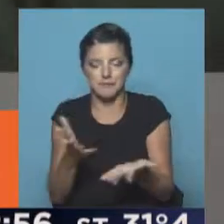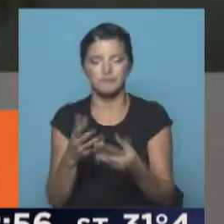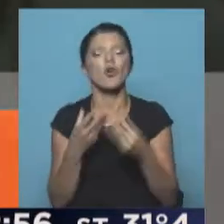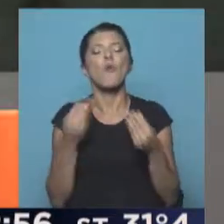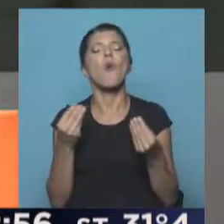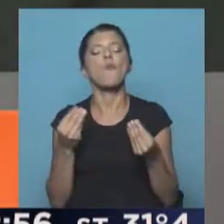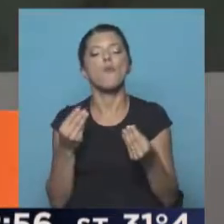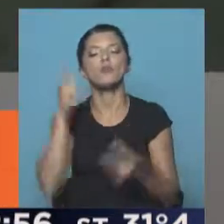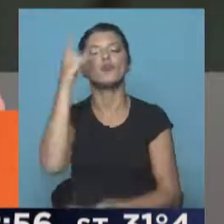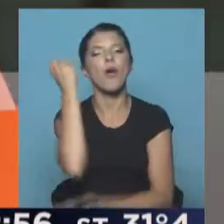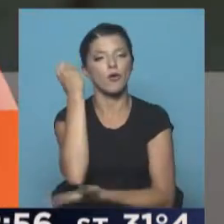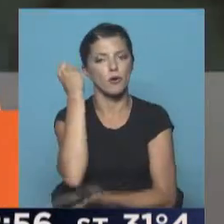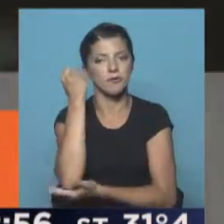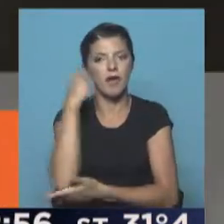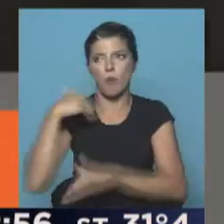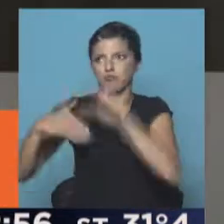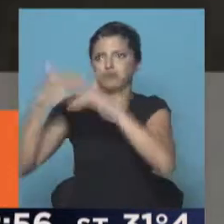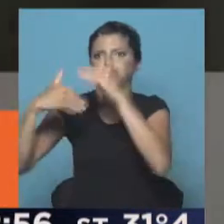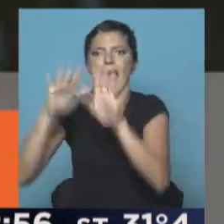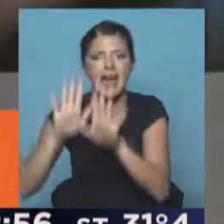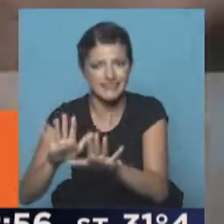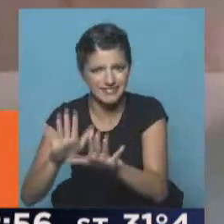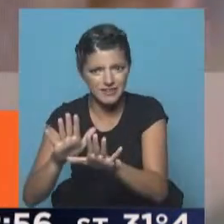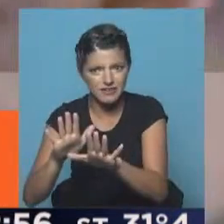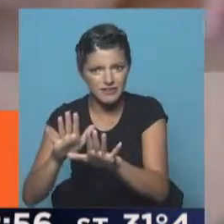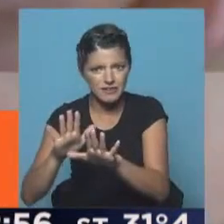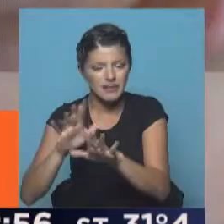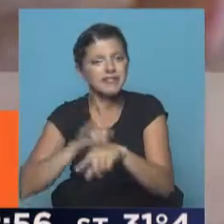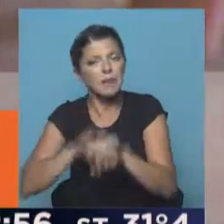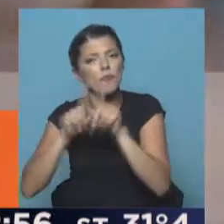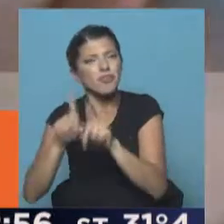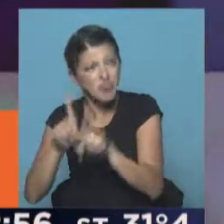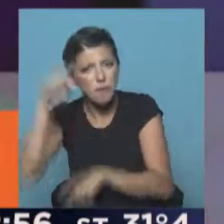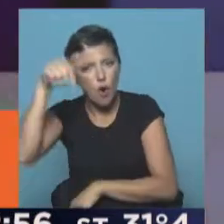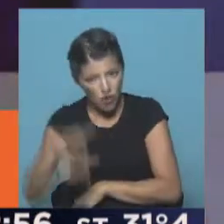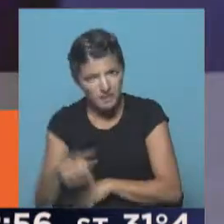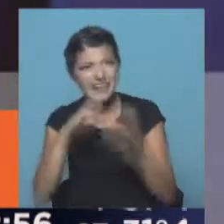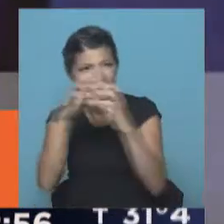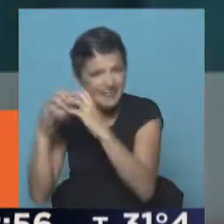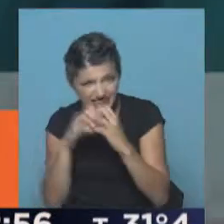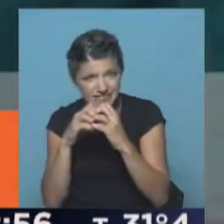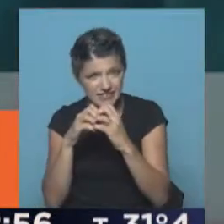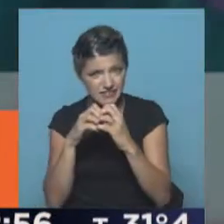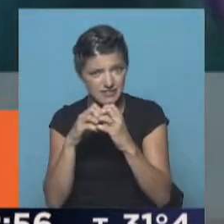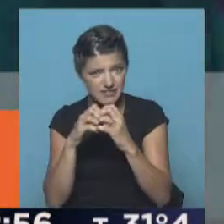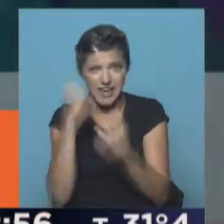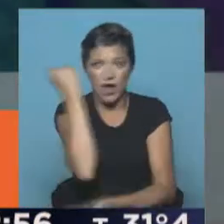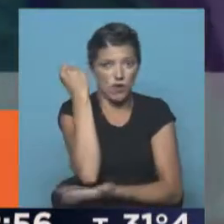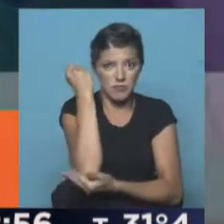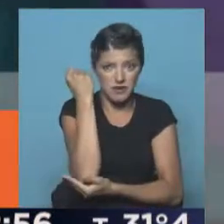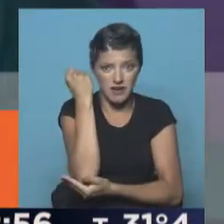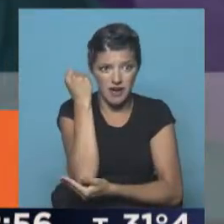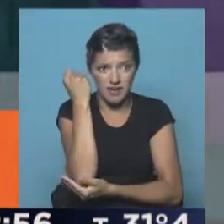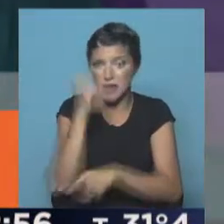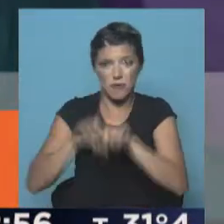economía italiana haya crecido de la manera en que creció, siga siendo todavía hoy en crisis la economía que es, pese a la política?